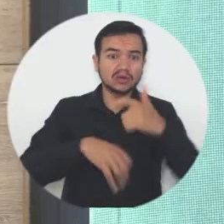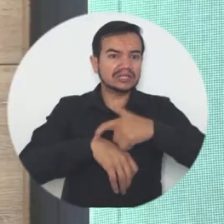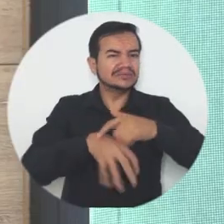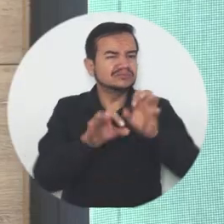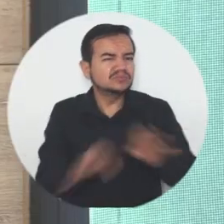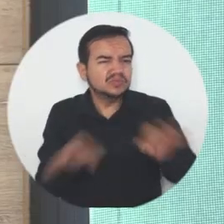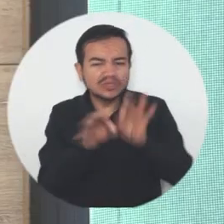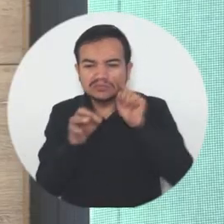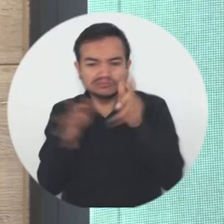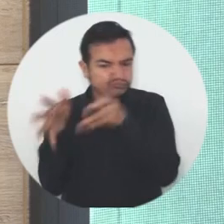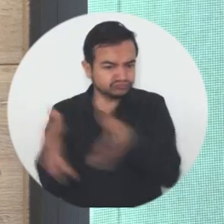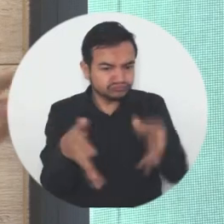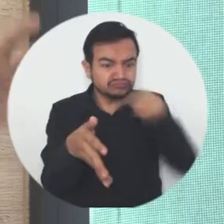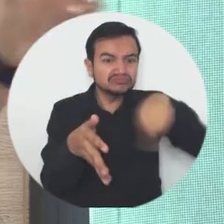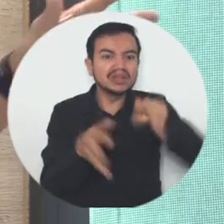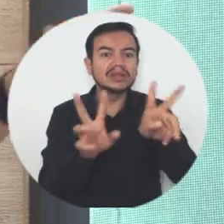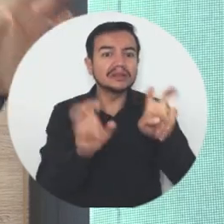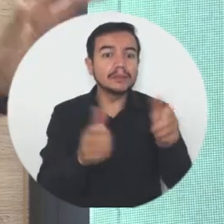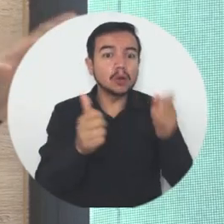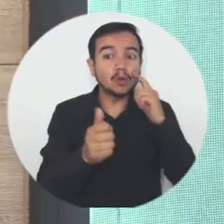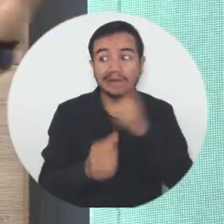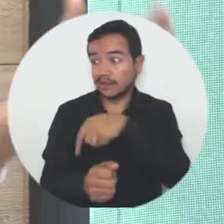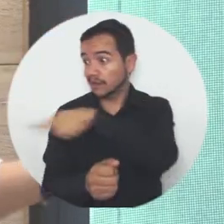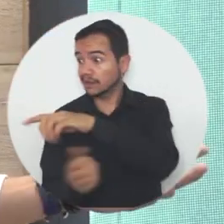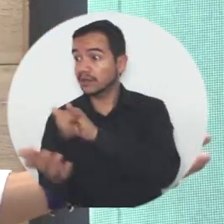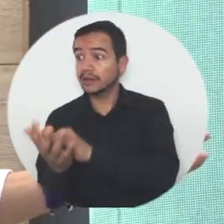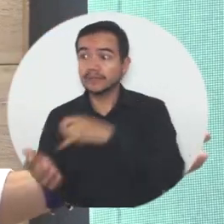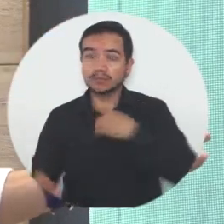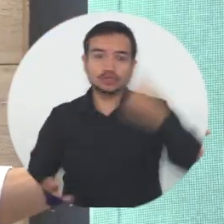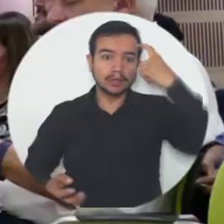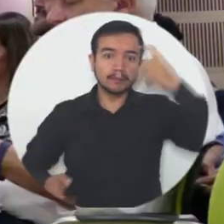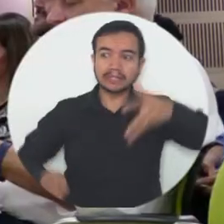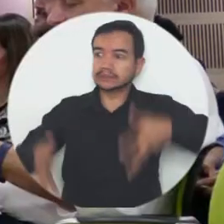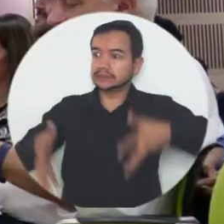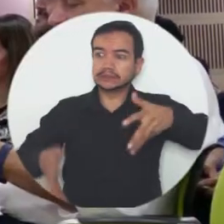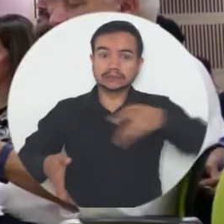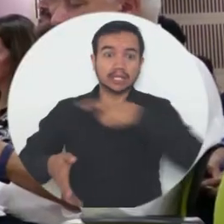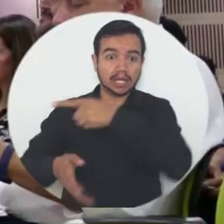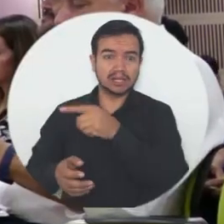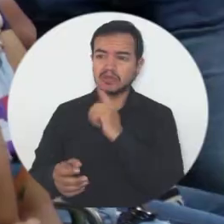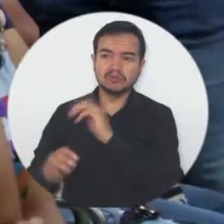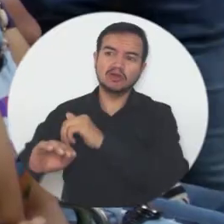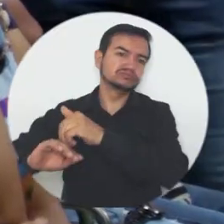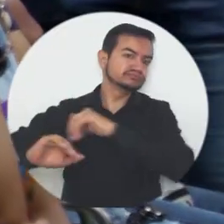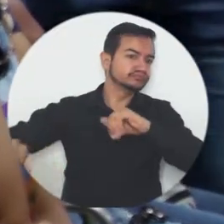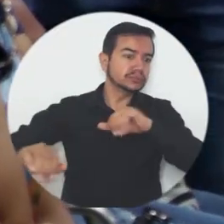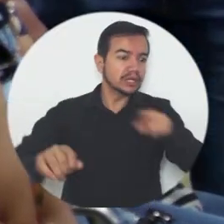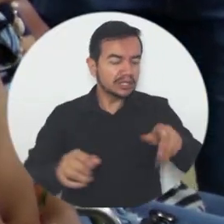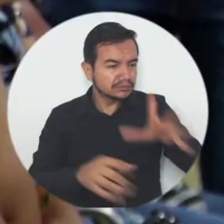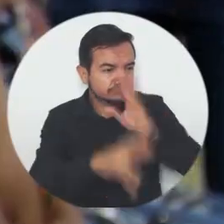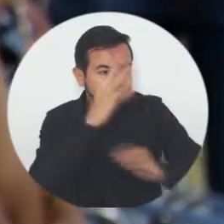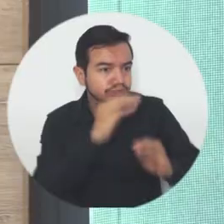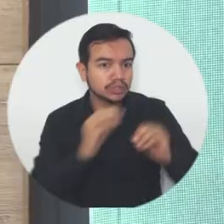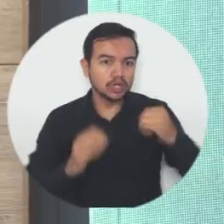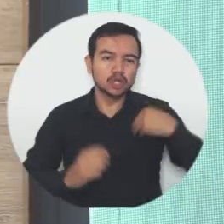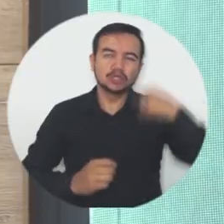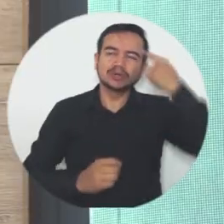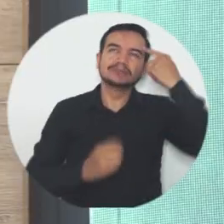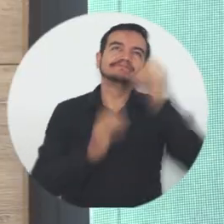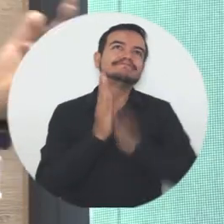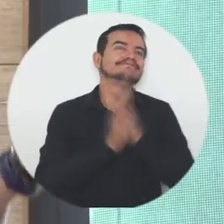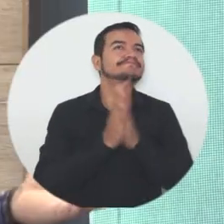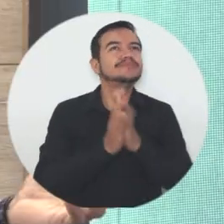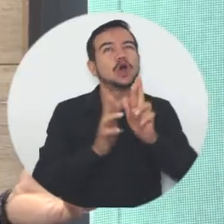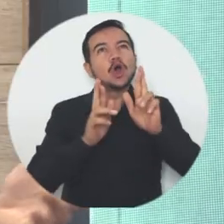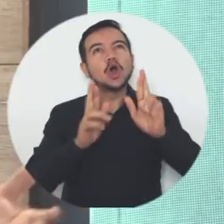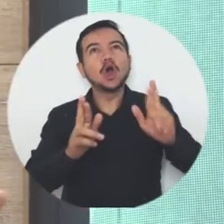lo que necesitamos enseñar es eso lo que la inteligencia artificial no puede hacer, lo que la tecnología no puede hacer. Yo siempre sueño con